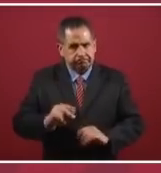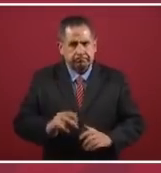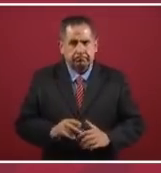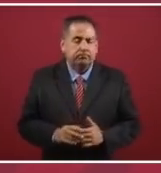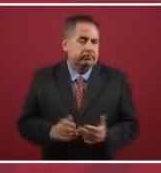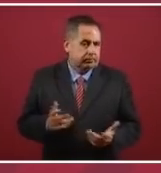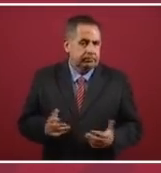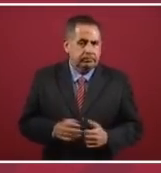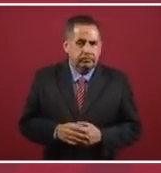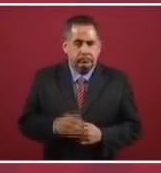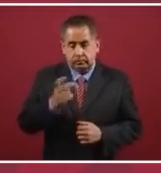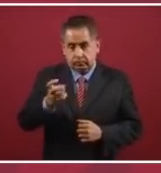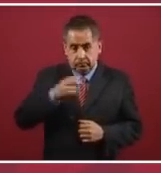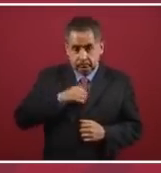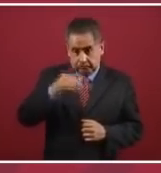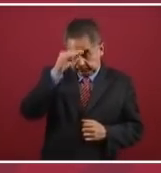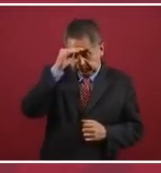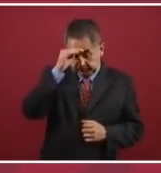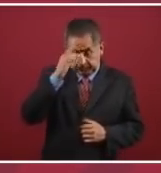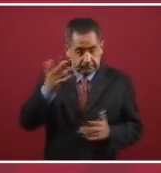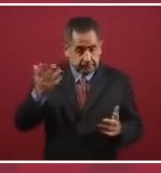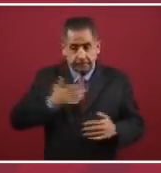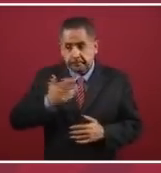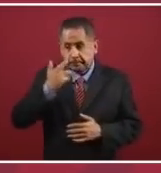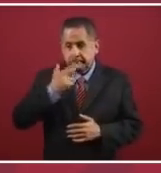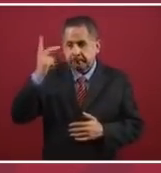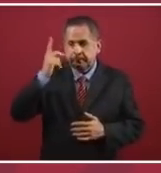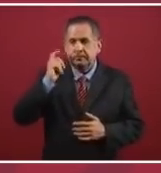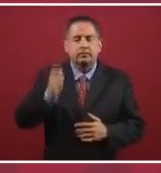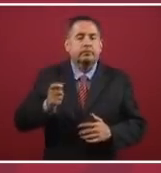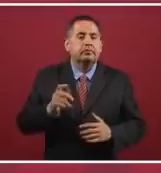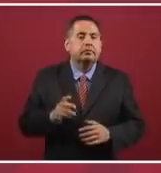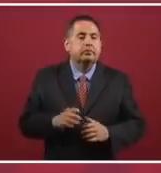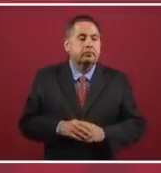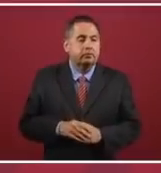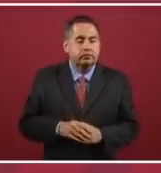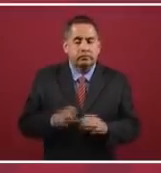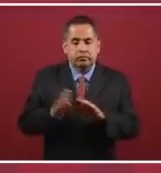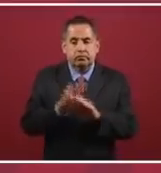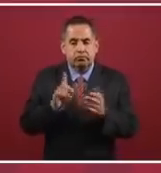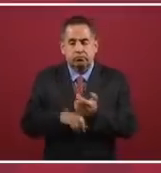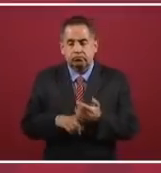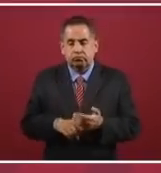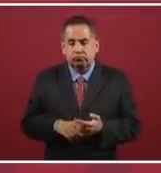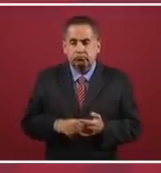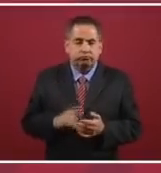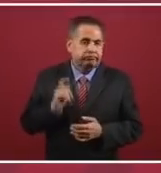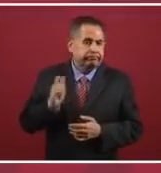Yo por eso pienso que lo mejor es la condena